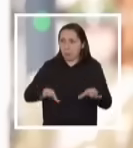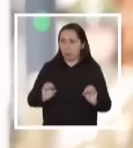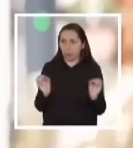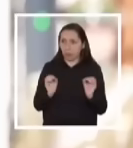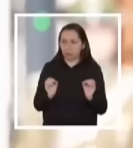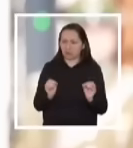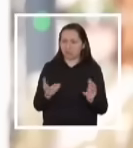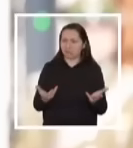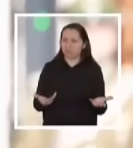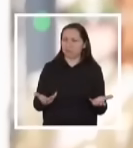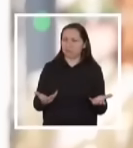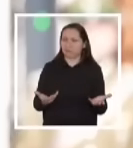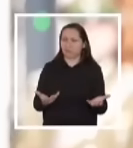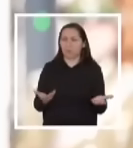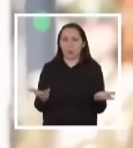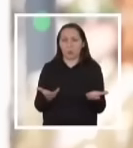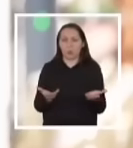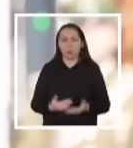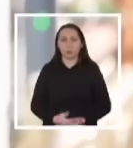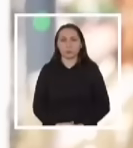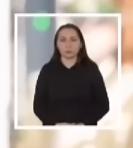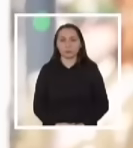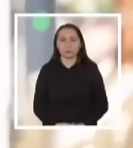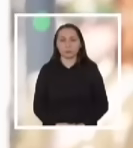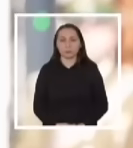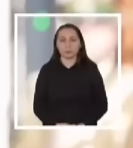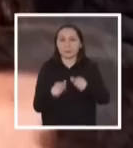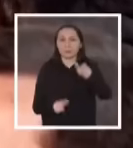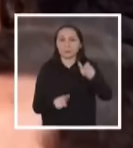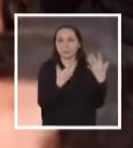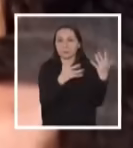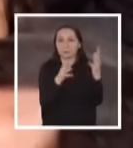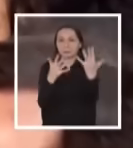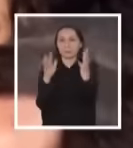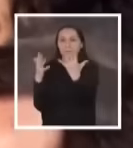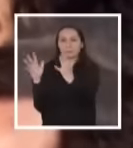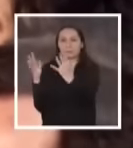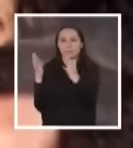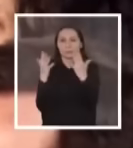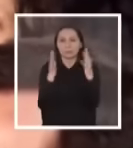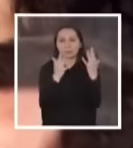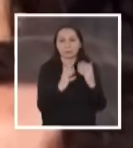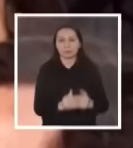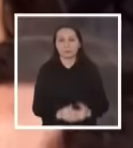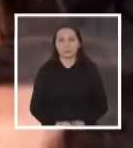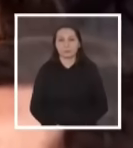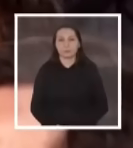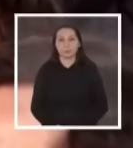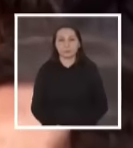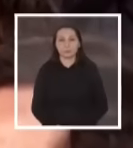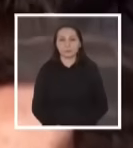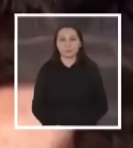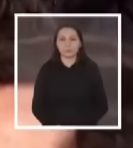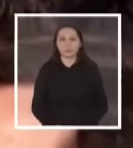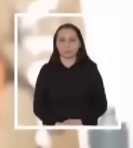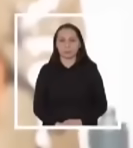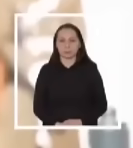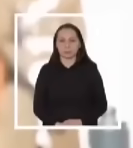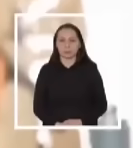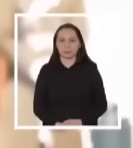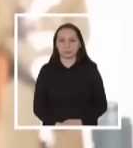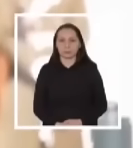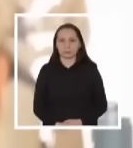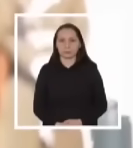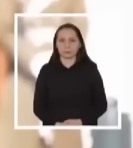llevar esta actividad es la conocida firma Vice y Asociados Limitada, más conocida como La Oreja. Esta empresa es conocida por realizar recitales